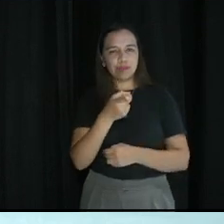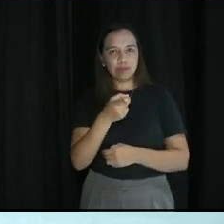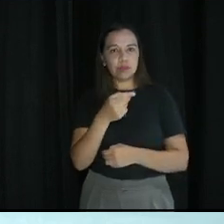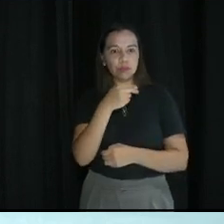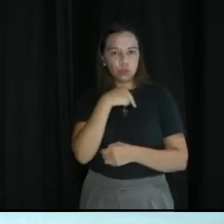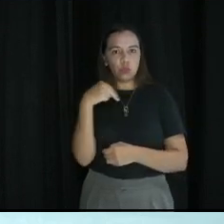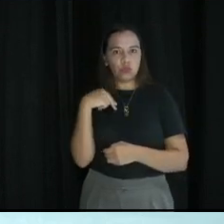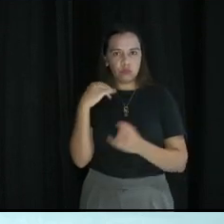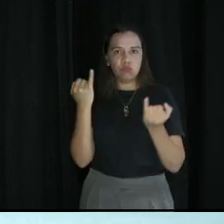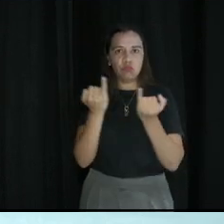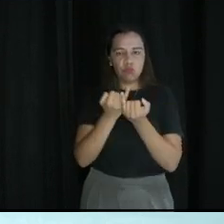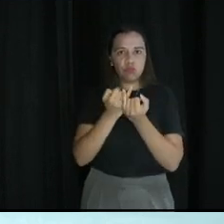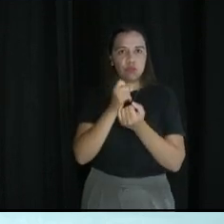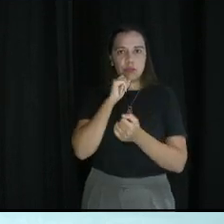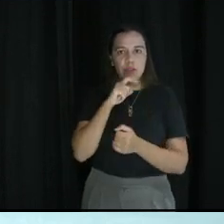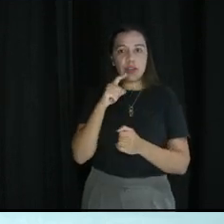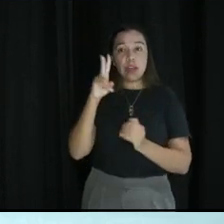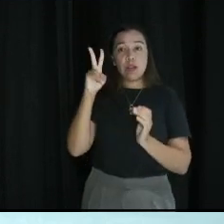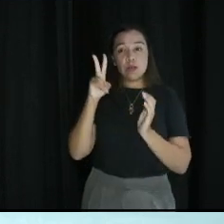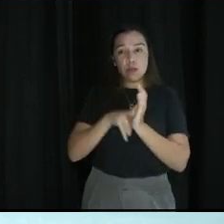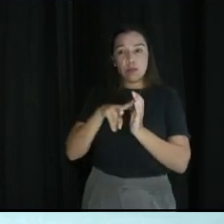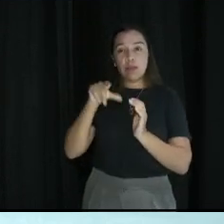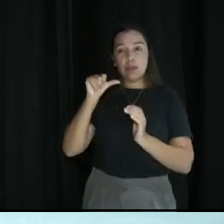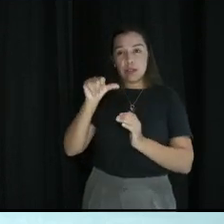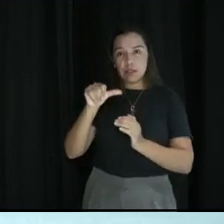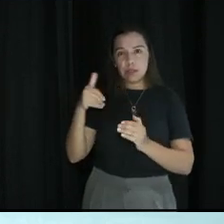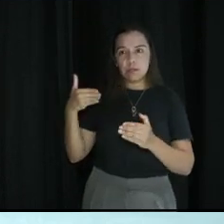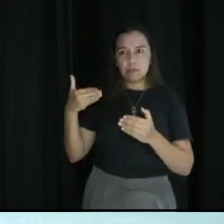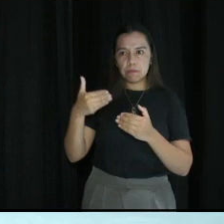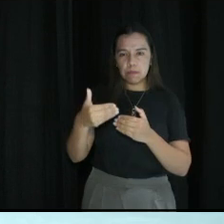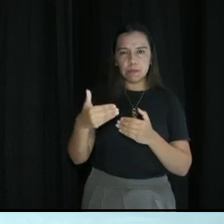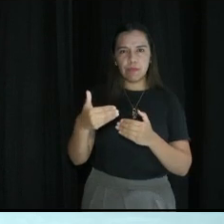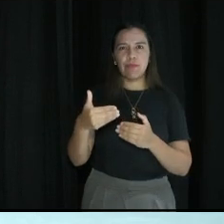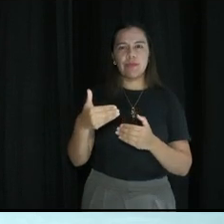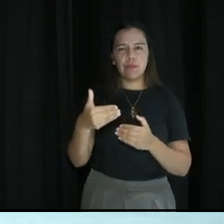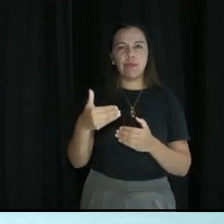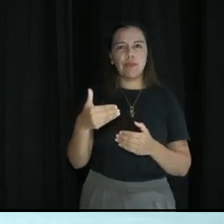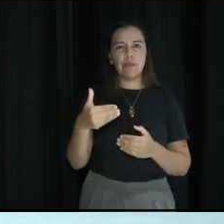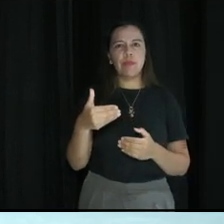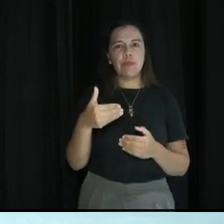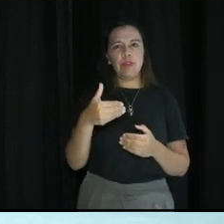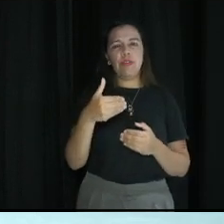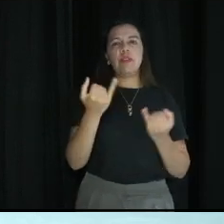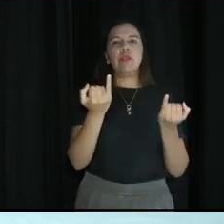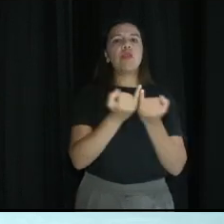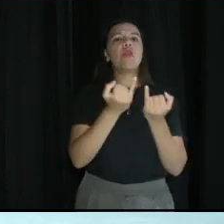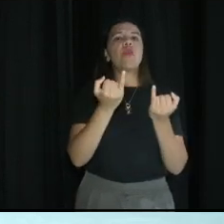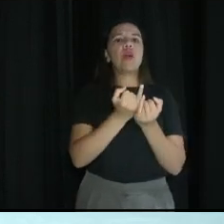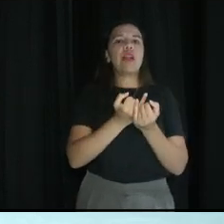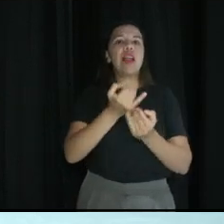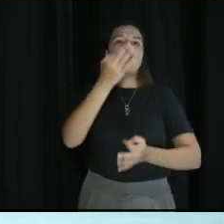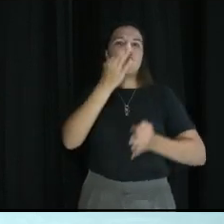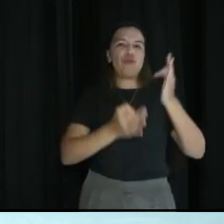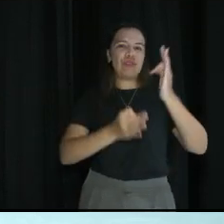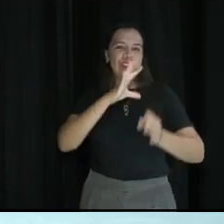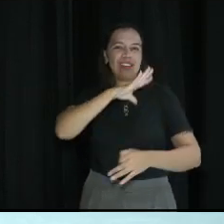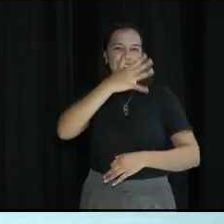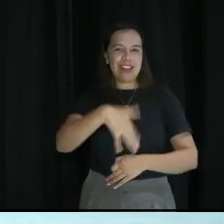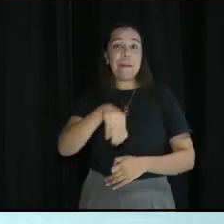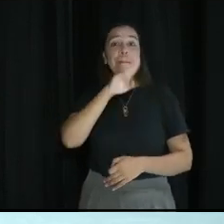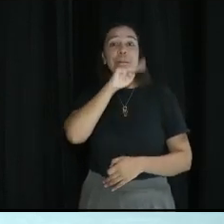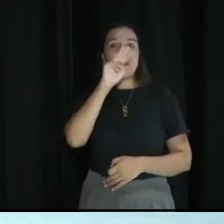prácticamente después del 2016, la extinta Procuraduría General de Justicia del Estado de